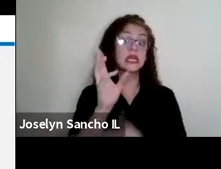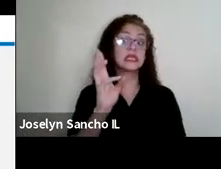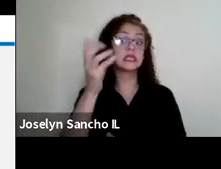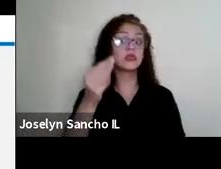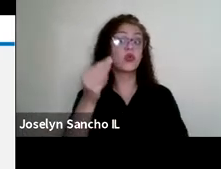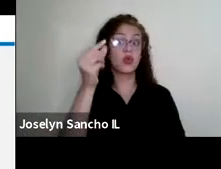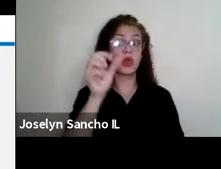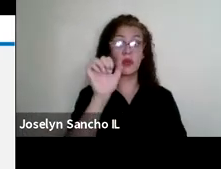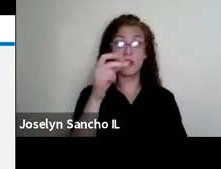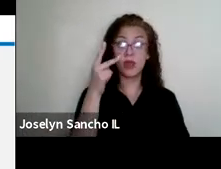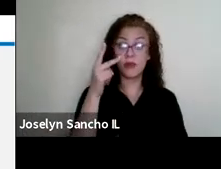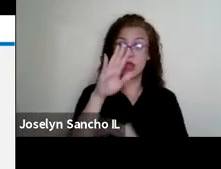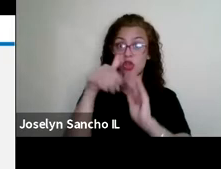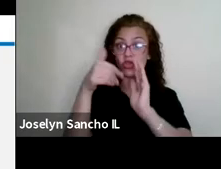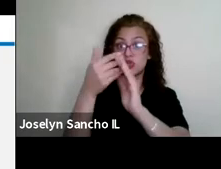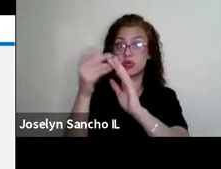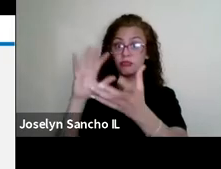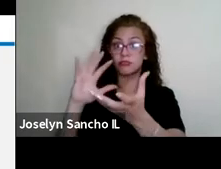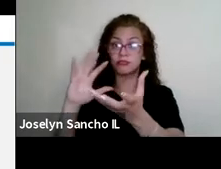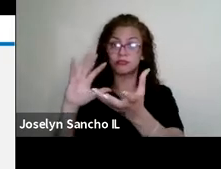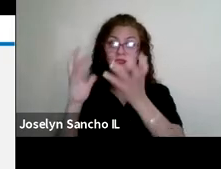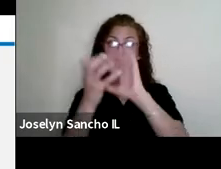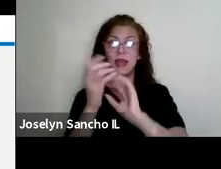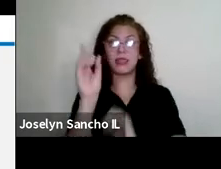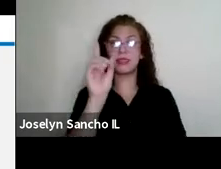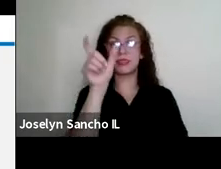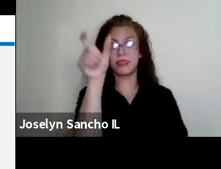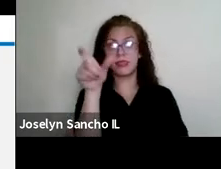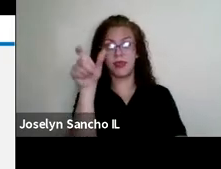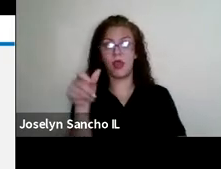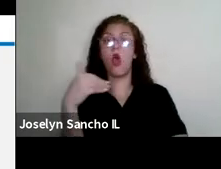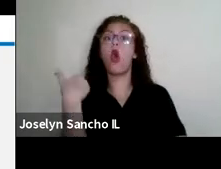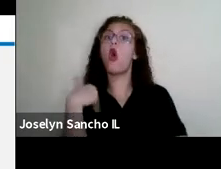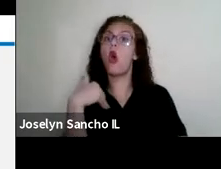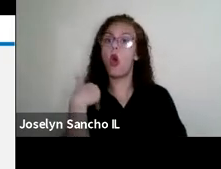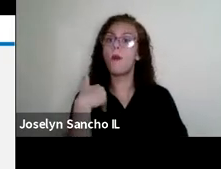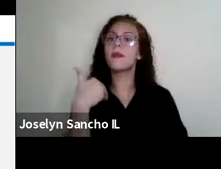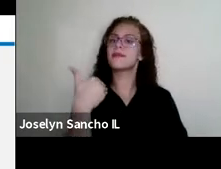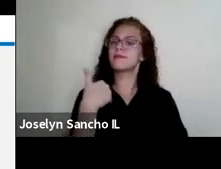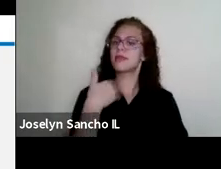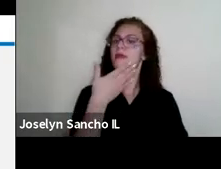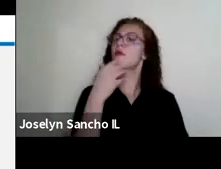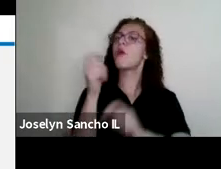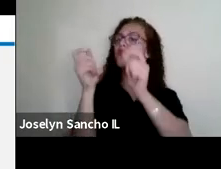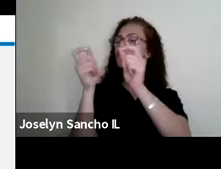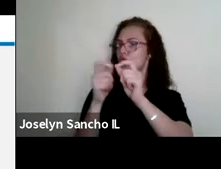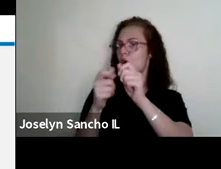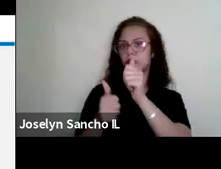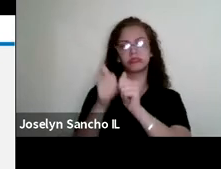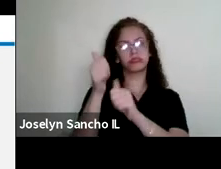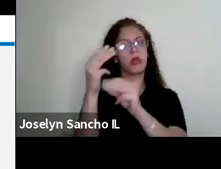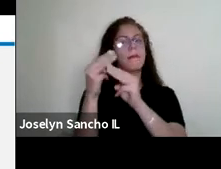pueden ver que todo se vuelca hacia el lado derecho. Es decir, los hombres obtienen una puntuación mucho más alta